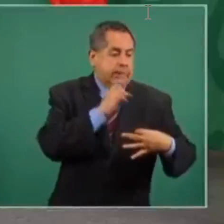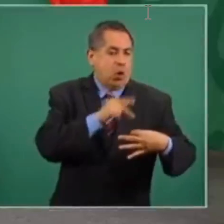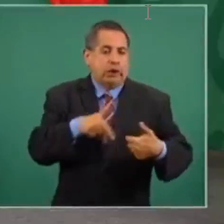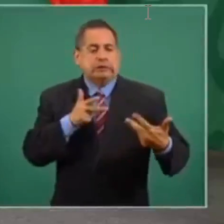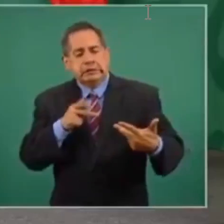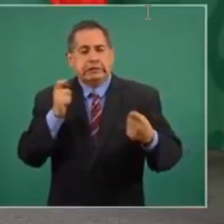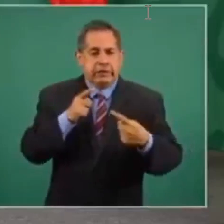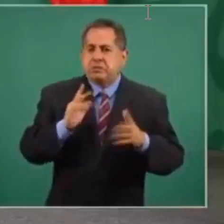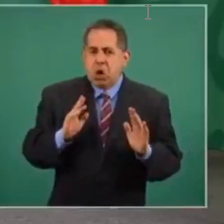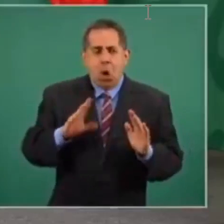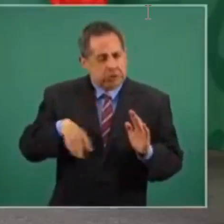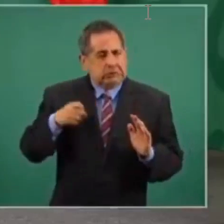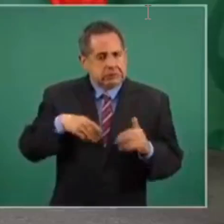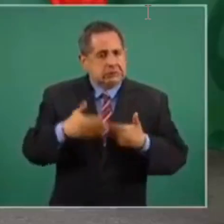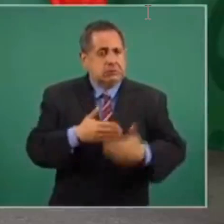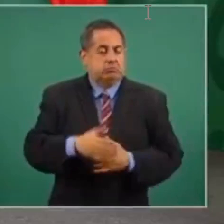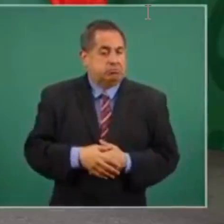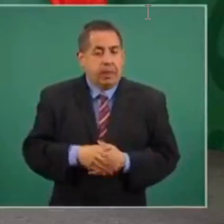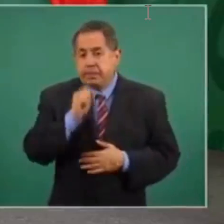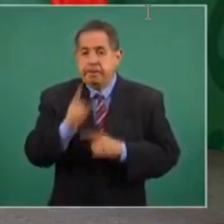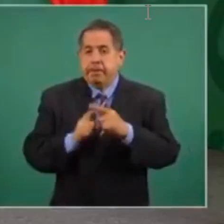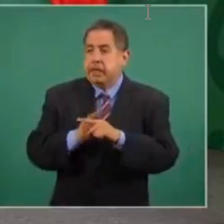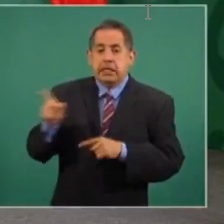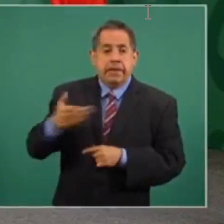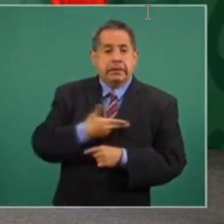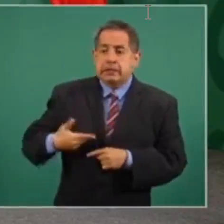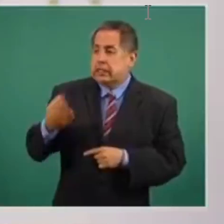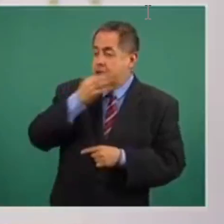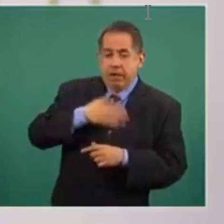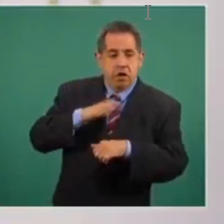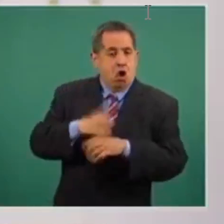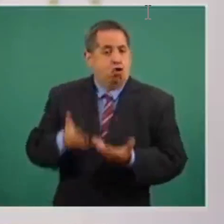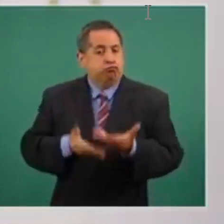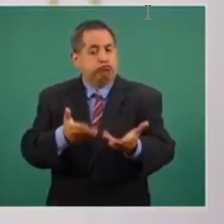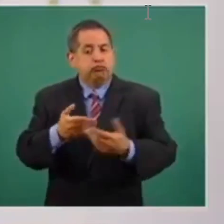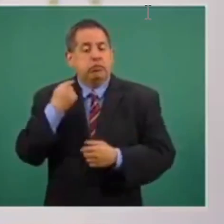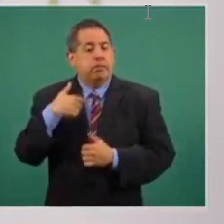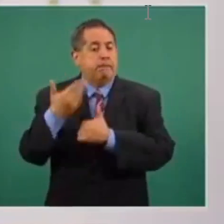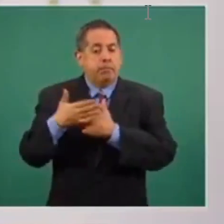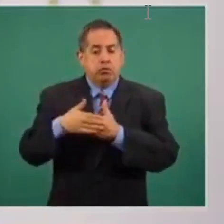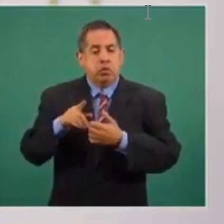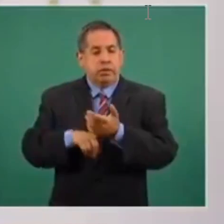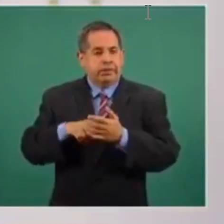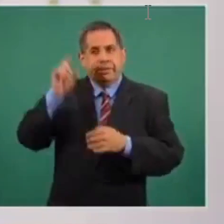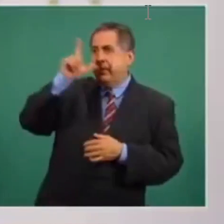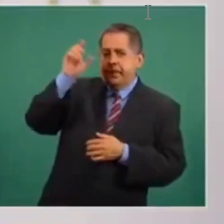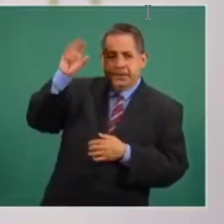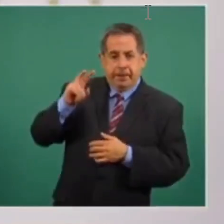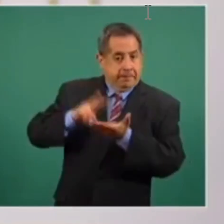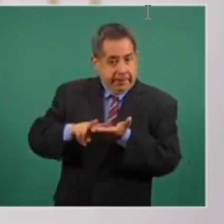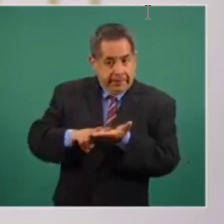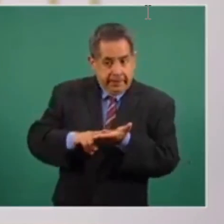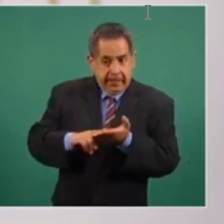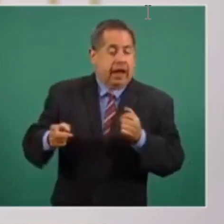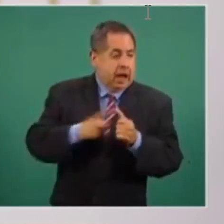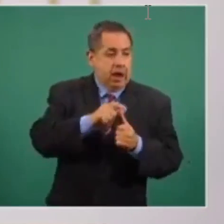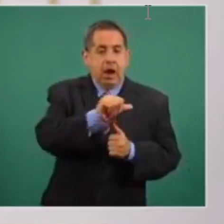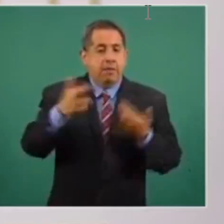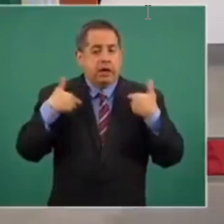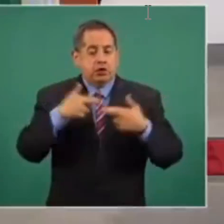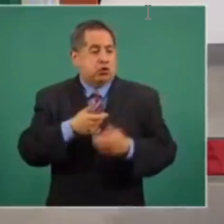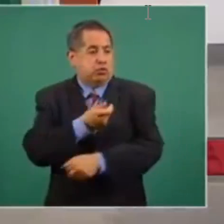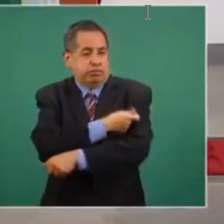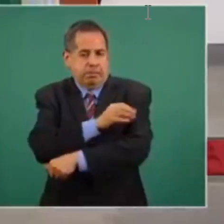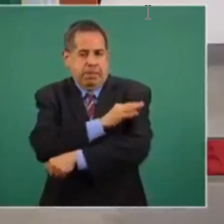alumnos. Y además de esto, el señor presidente ha pues ofrecido que para regresar en semáforo verde se va a vacunar a maestras y